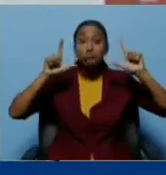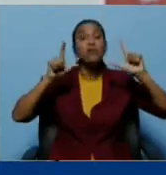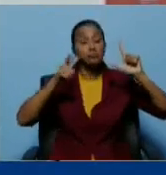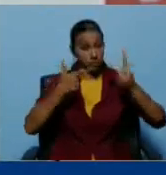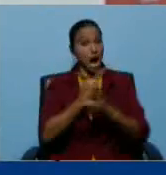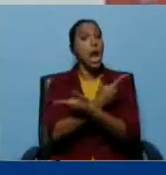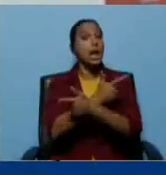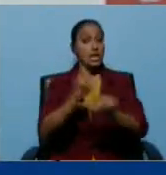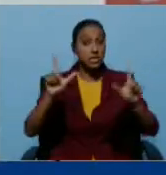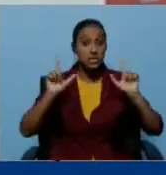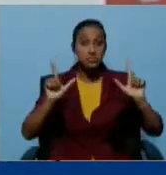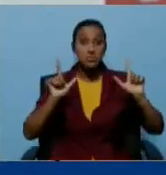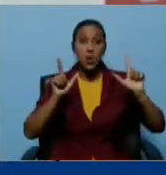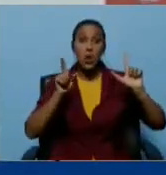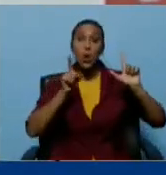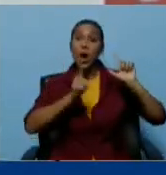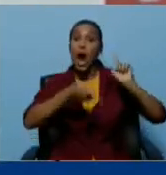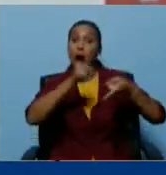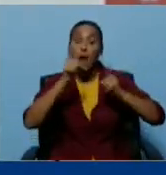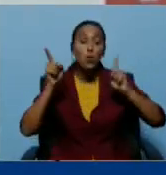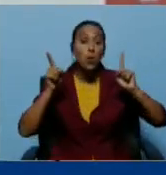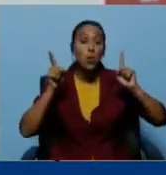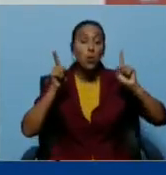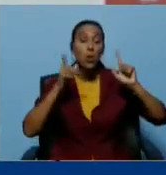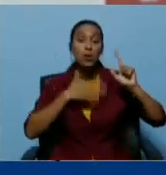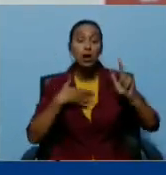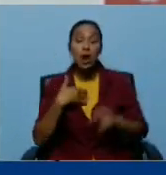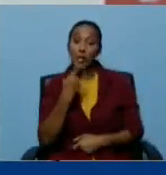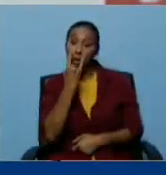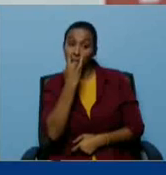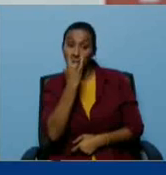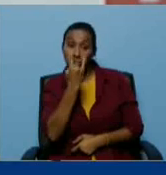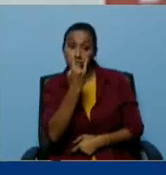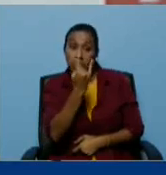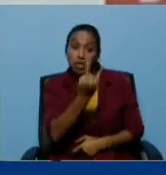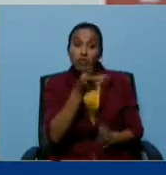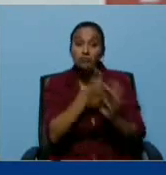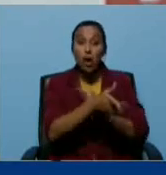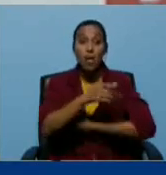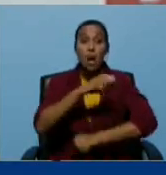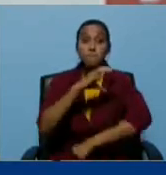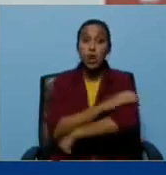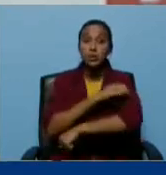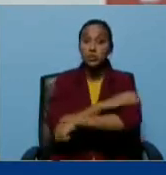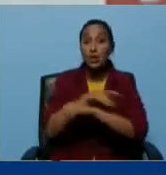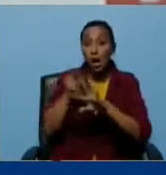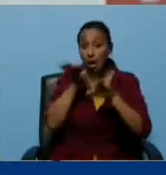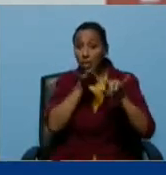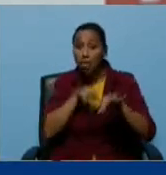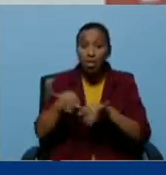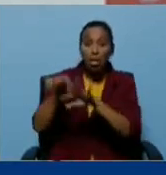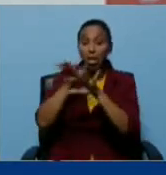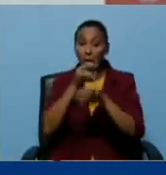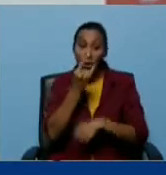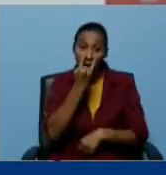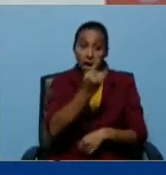El que se quiera dejar llevar en este mundo por el relato del imperialismo a través de sus redes